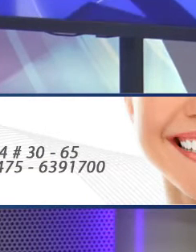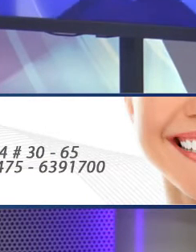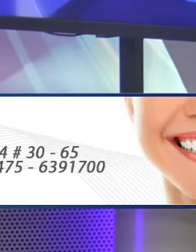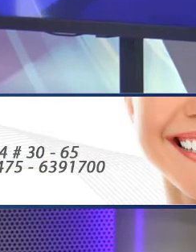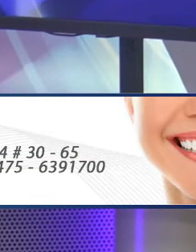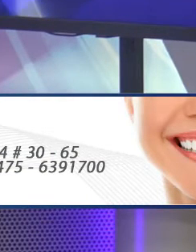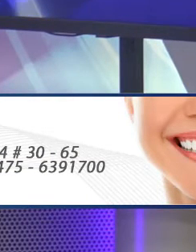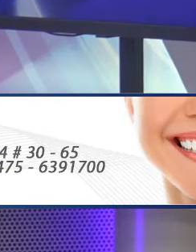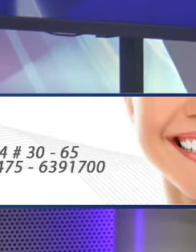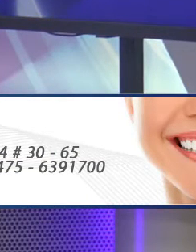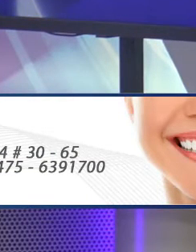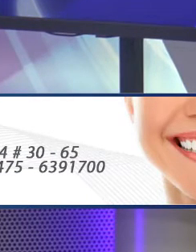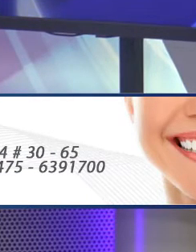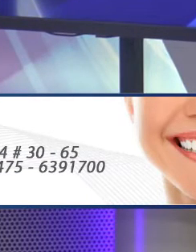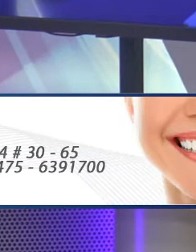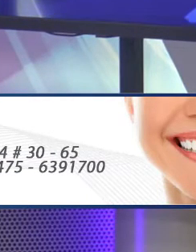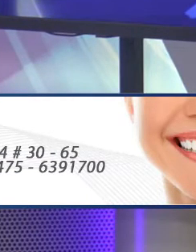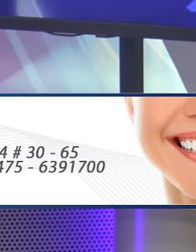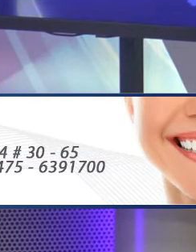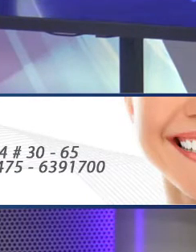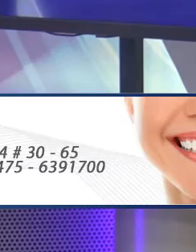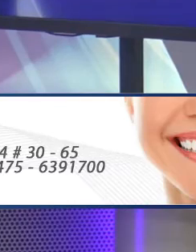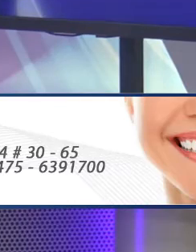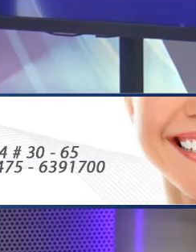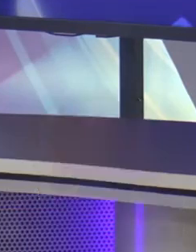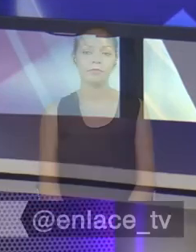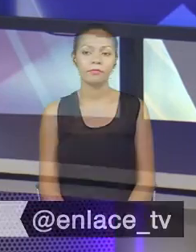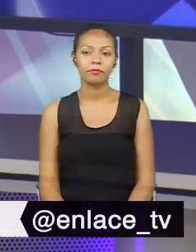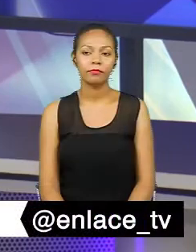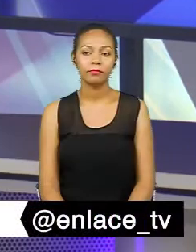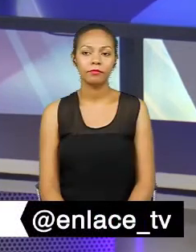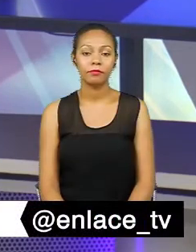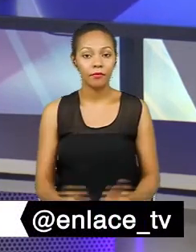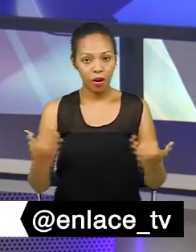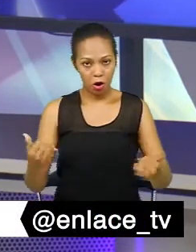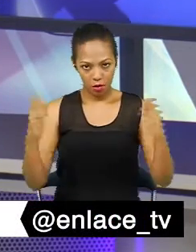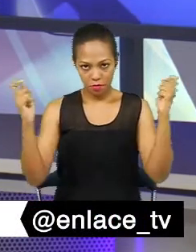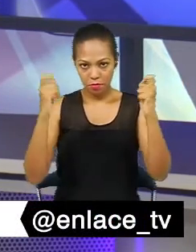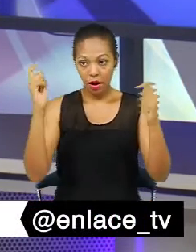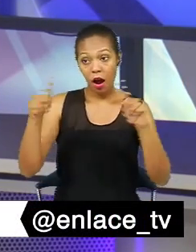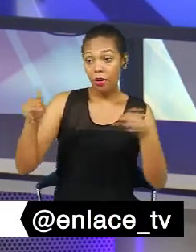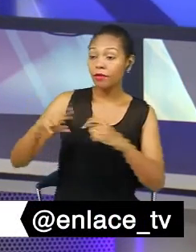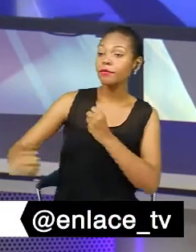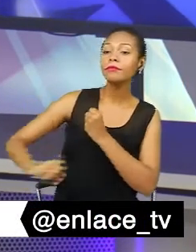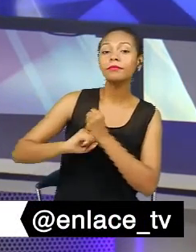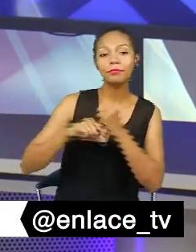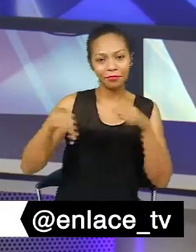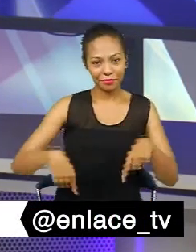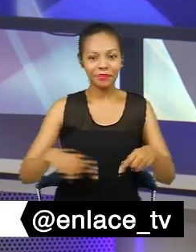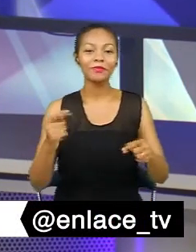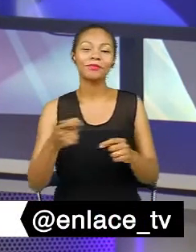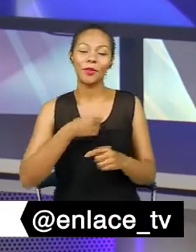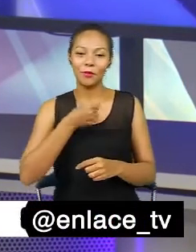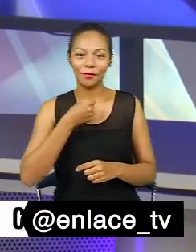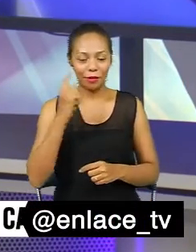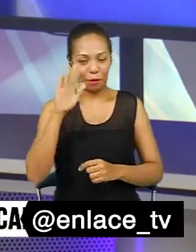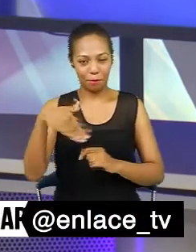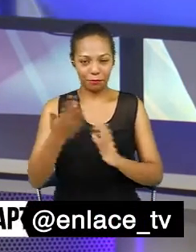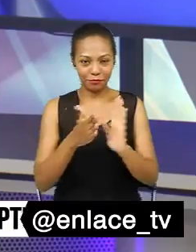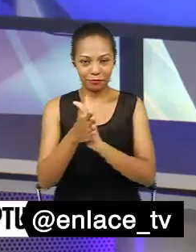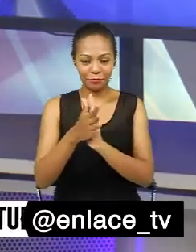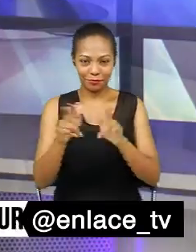vista. Crom Odontología Especializada. Tiempo de hacer nuestra primera pausa en reconocimiento a los que hacen posible el noticiero que usted quiere ver. Ya regresamos a